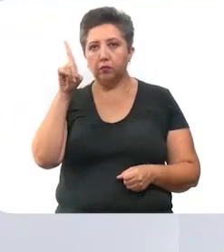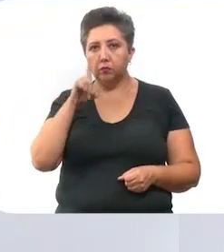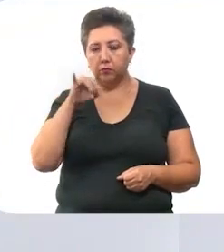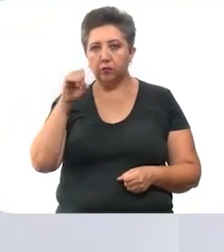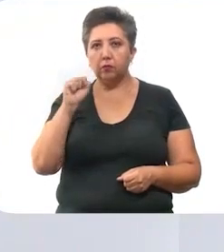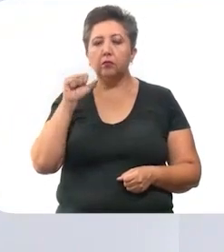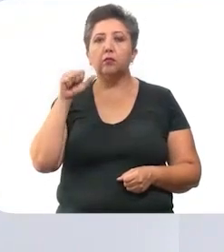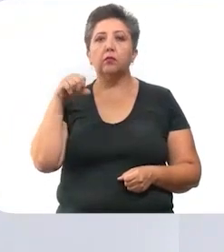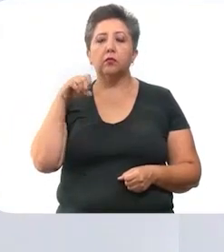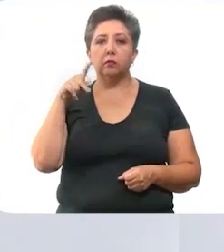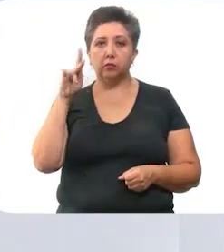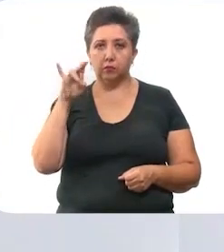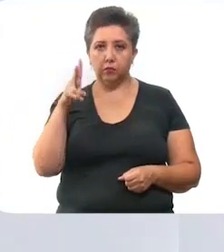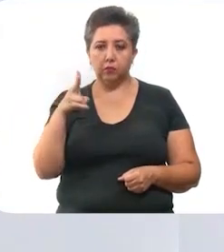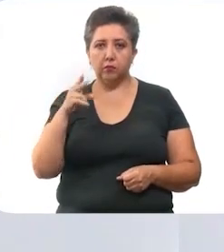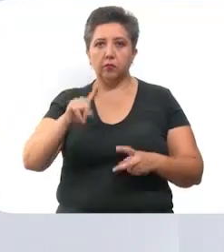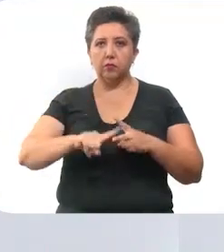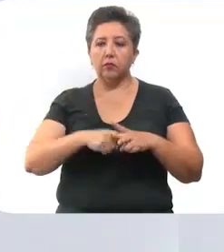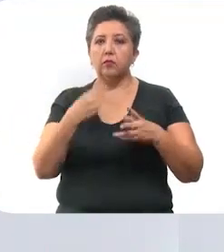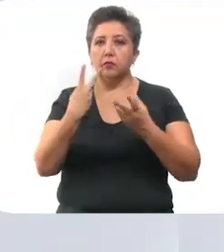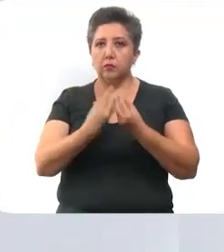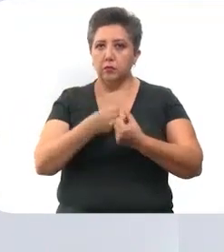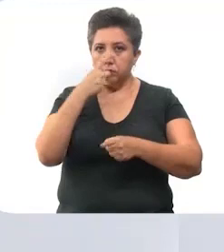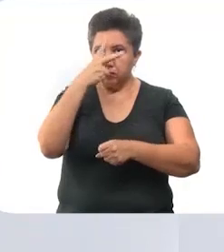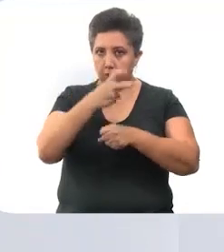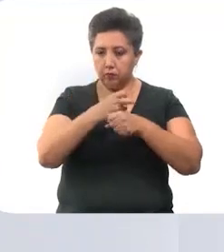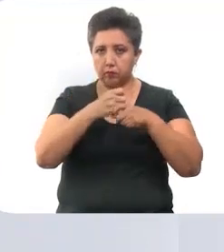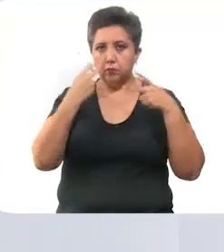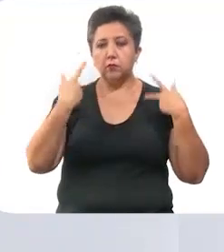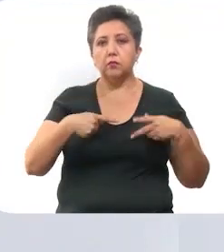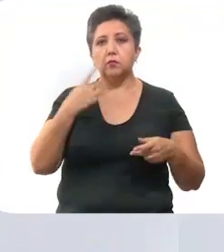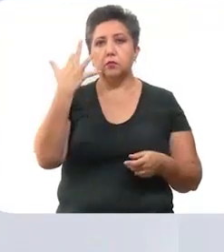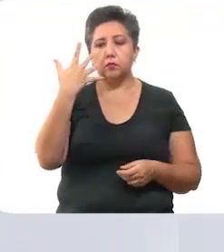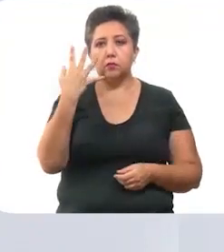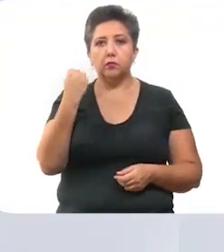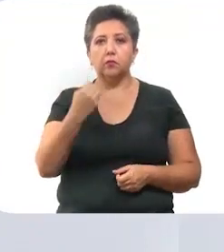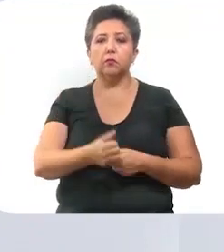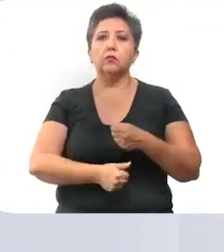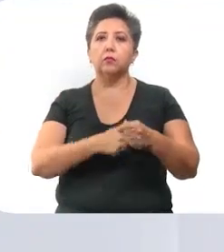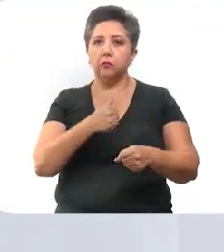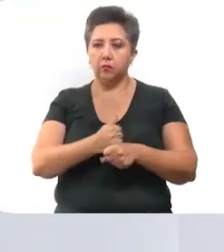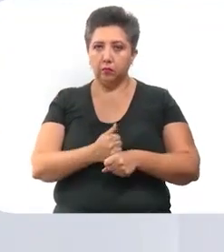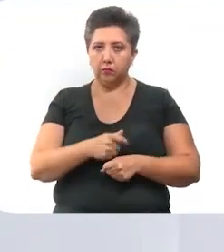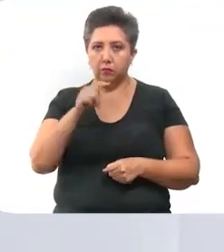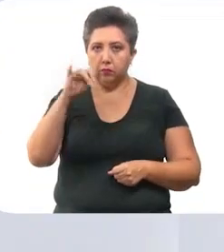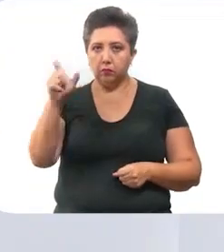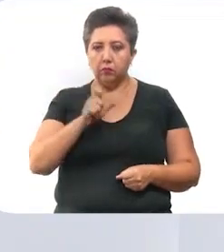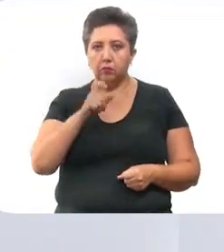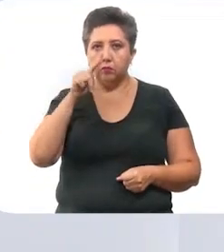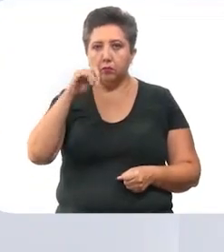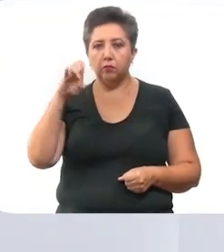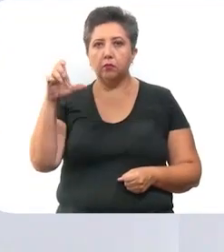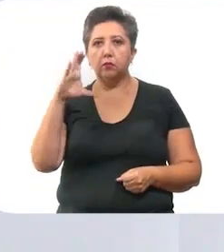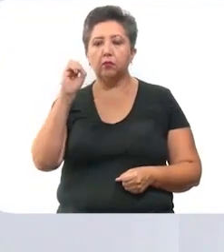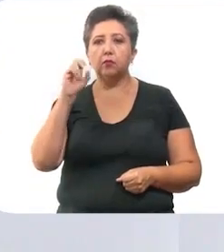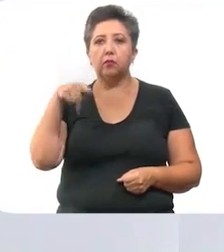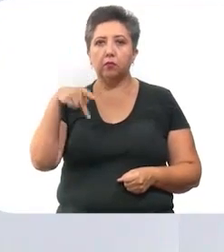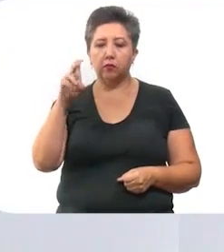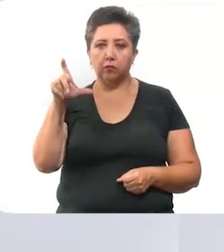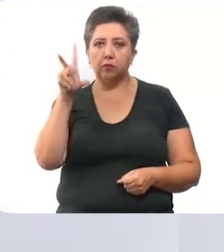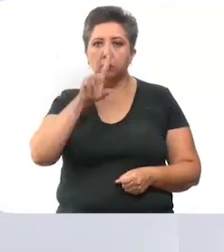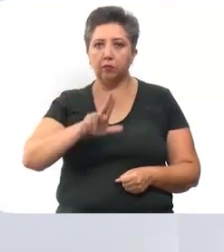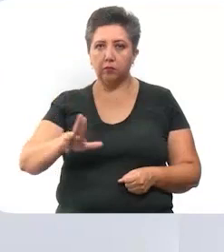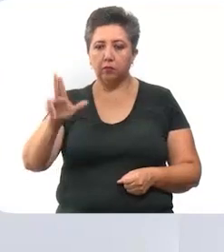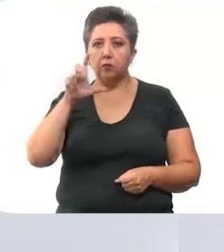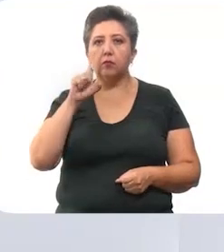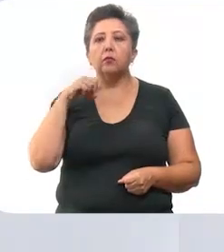Zucacab y Aquil. También iniciaremos la segunda dosis para personas de 50 a 59 años en Tecash, Ticul y Concal. El